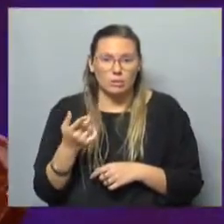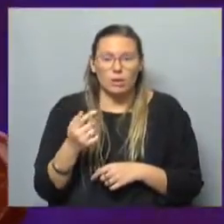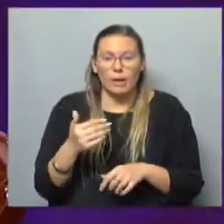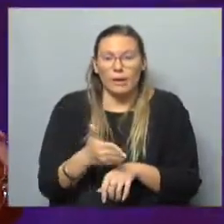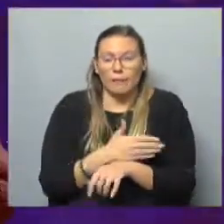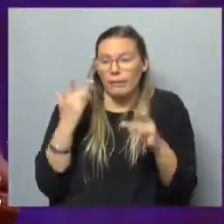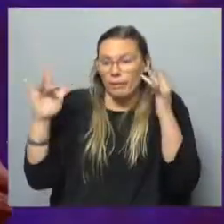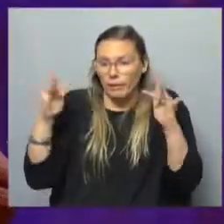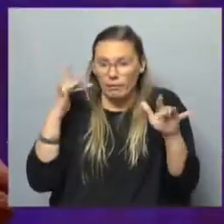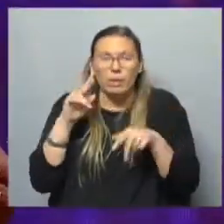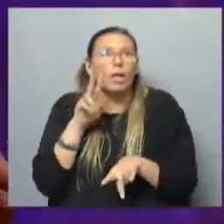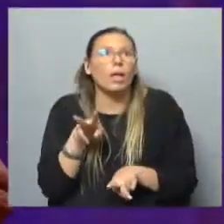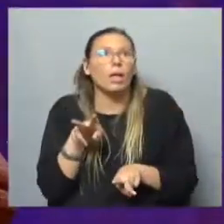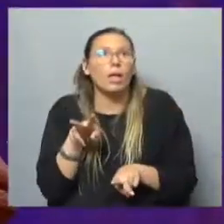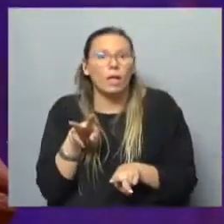preadolescente.